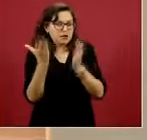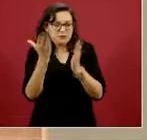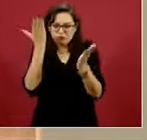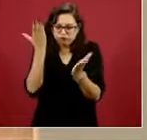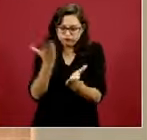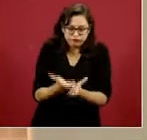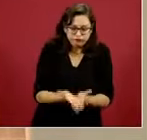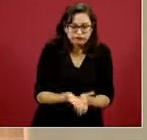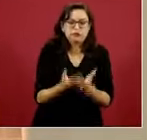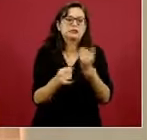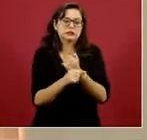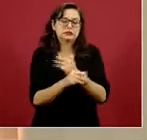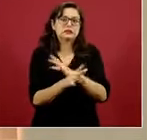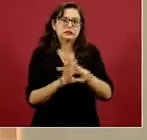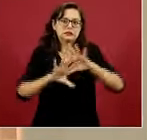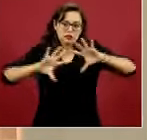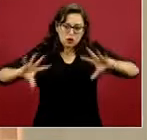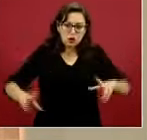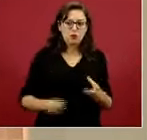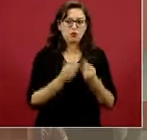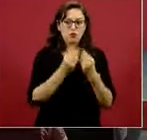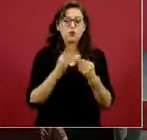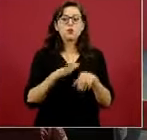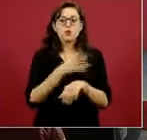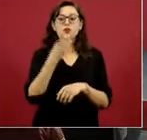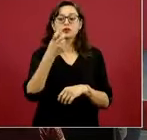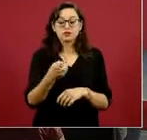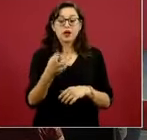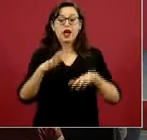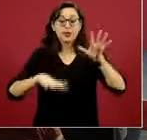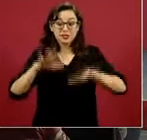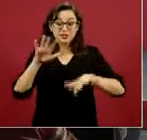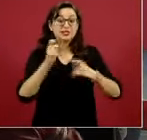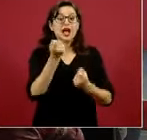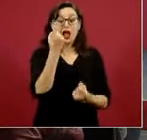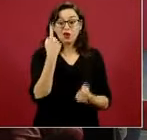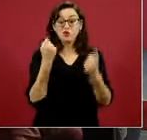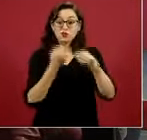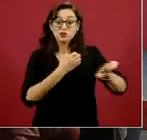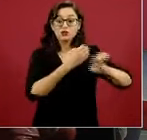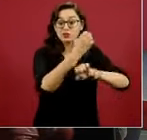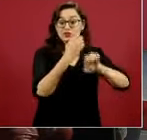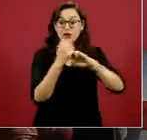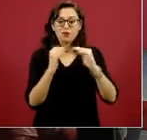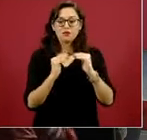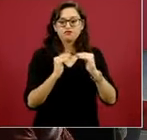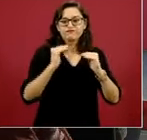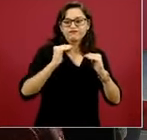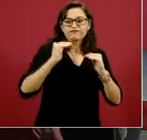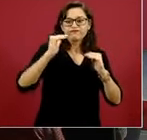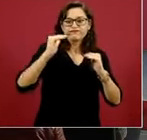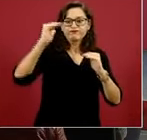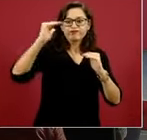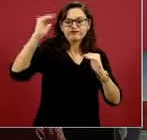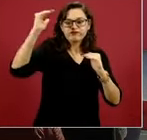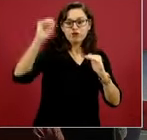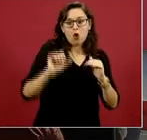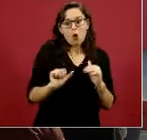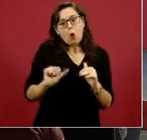entidades federativas. Y por lo tanto, es esperable que haya algunas entidades federativas que tengan ascensos y otras